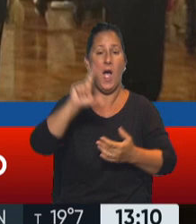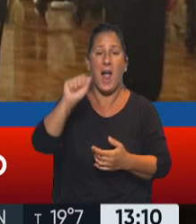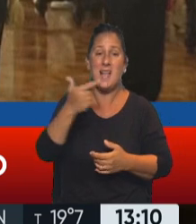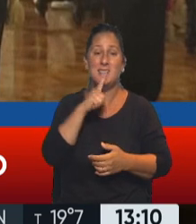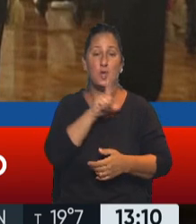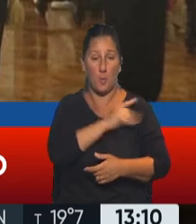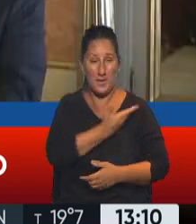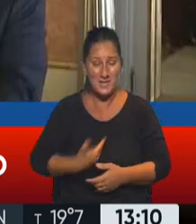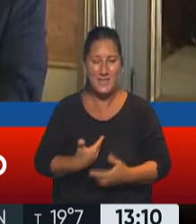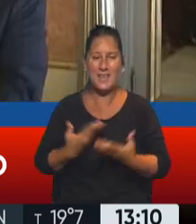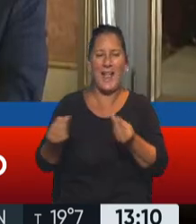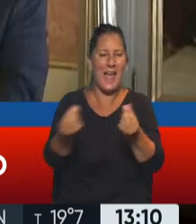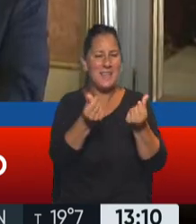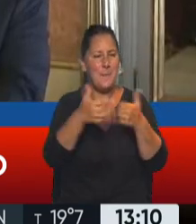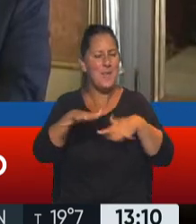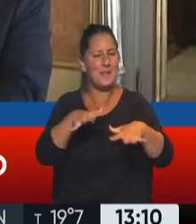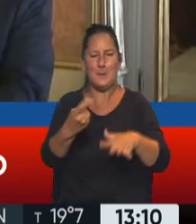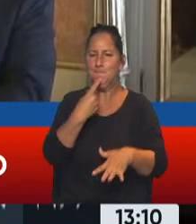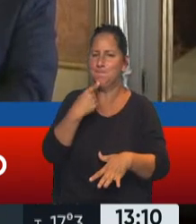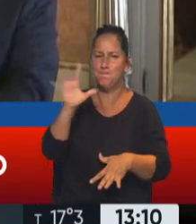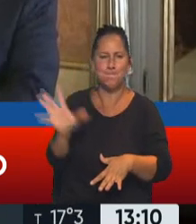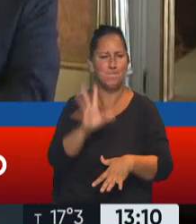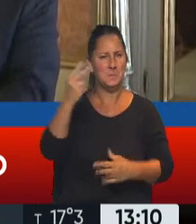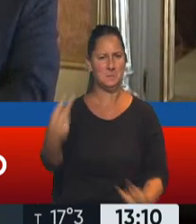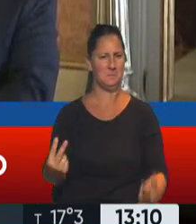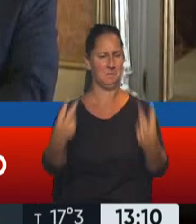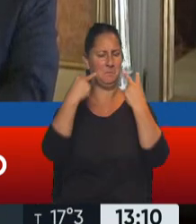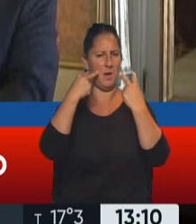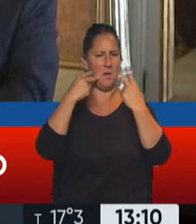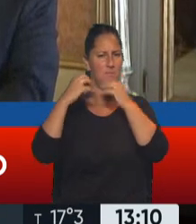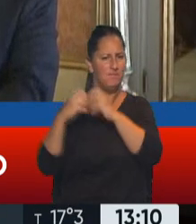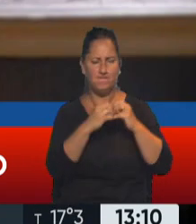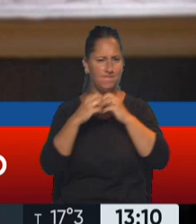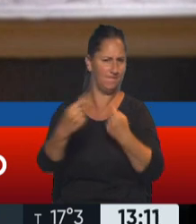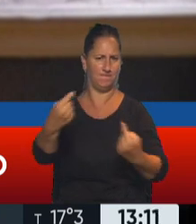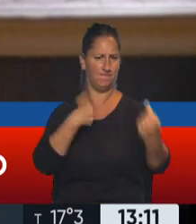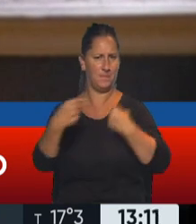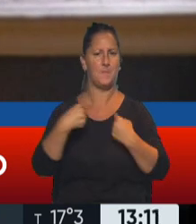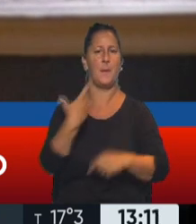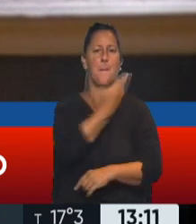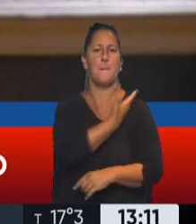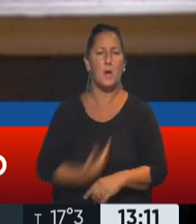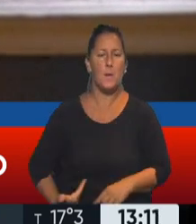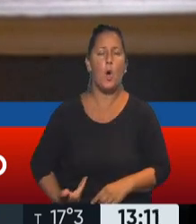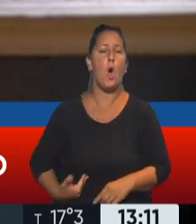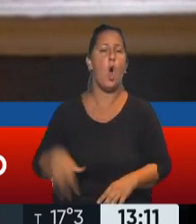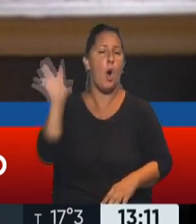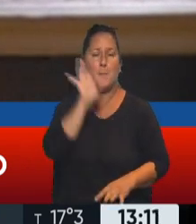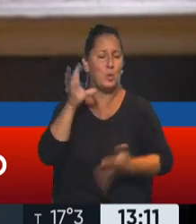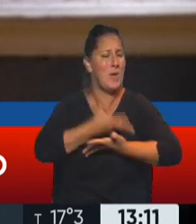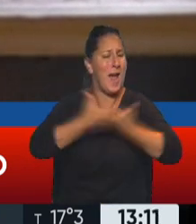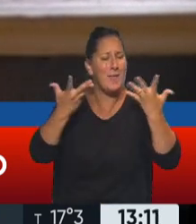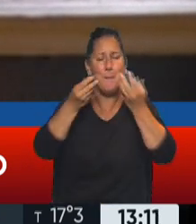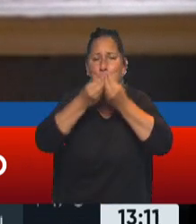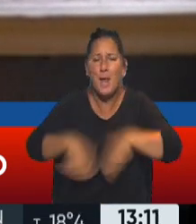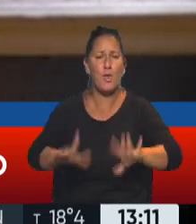por un clima de incertidumbre y su figura se ve cada vez más cuestionada en la opinión pública. El presidente perdió una gran oportunidad para poder